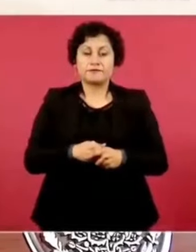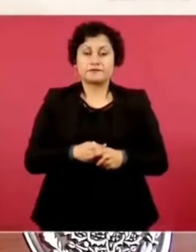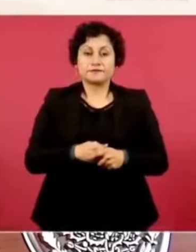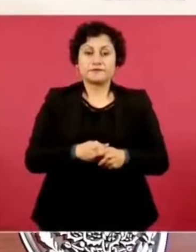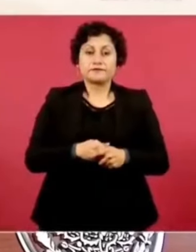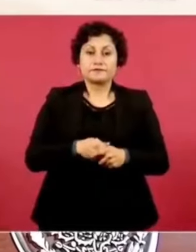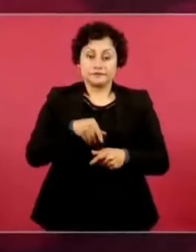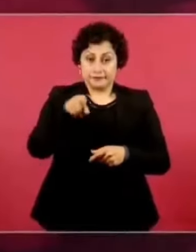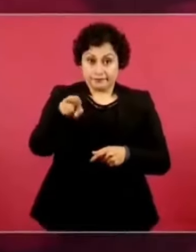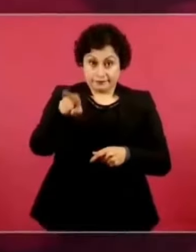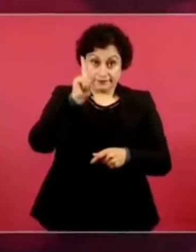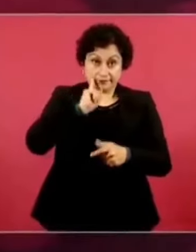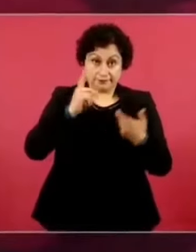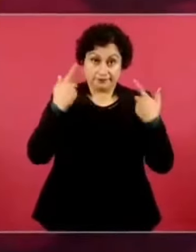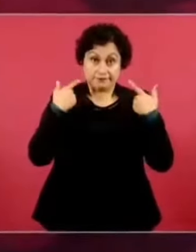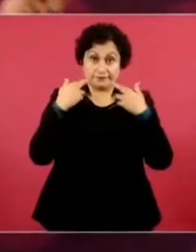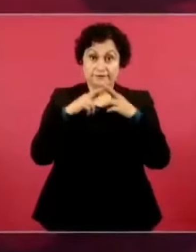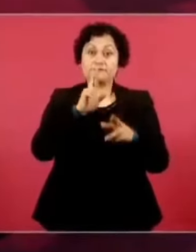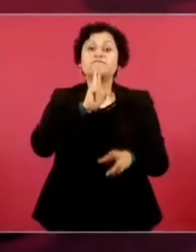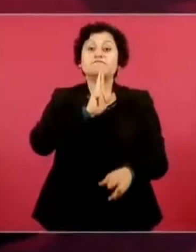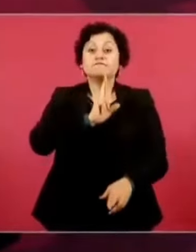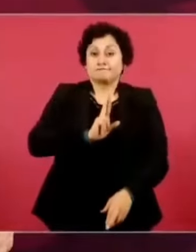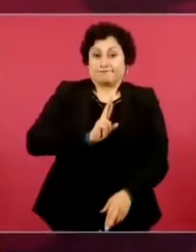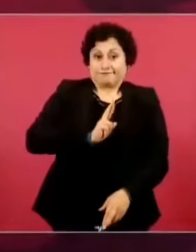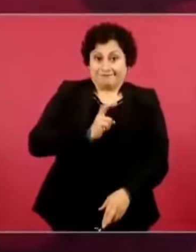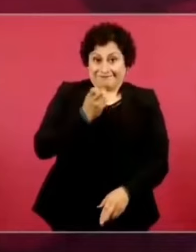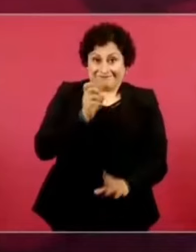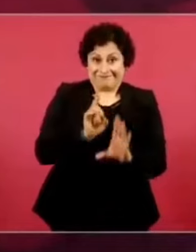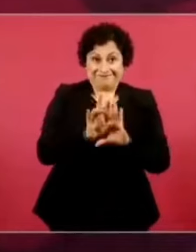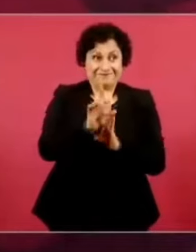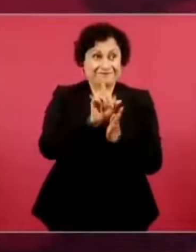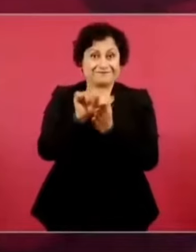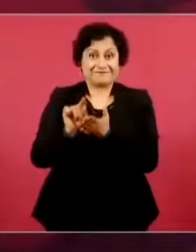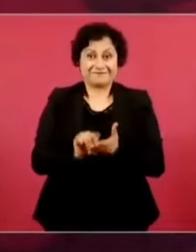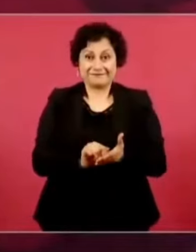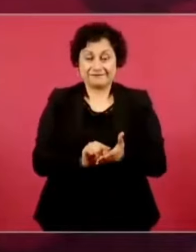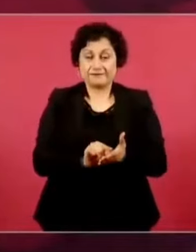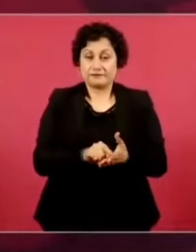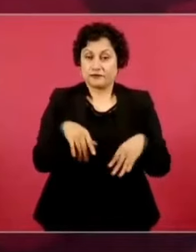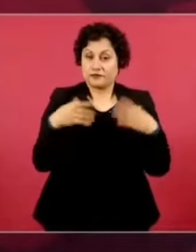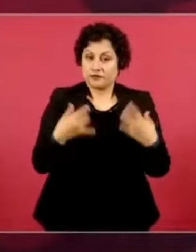contestándome. Es interesante también todo esto.